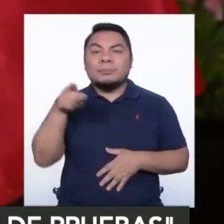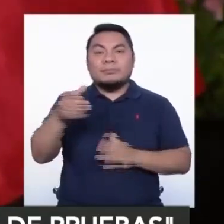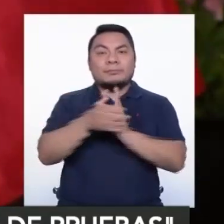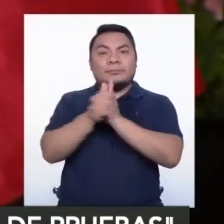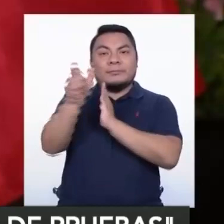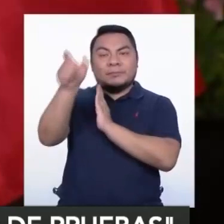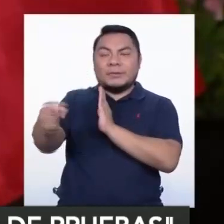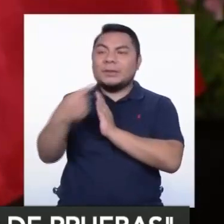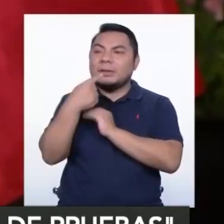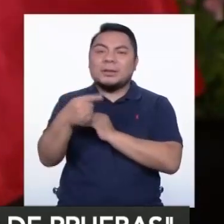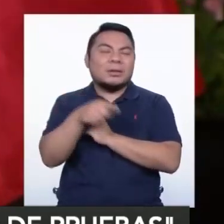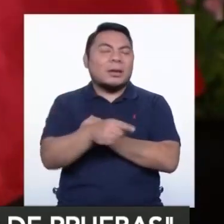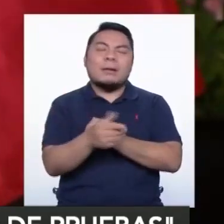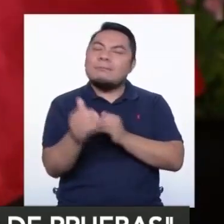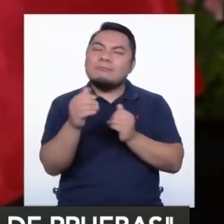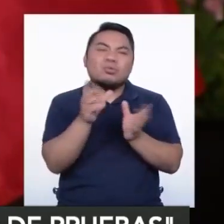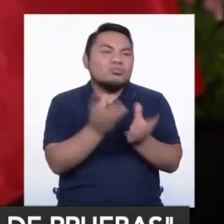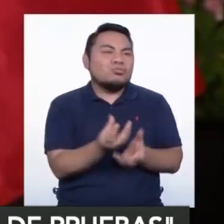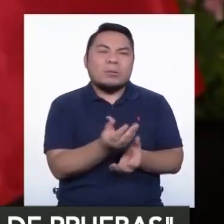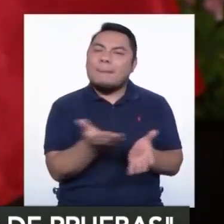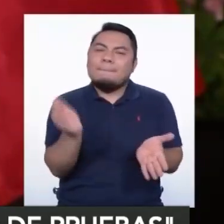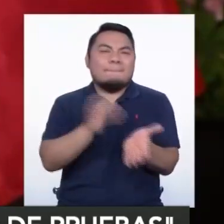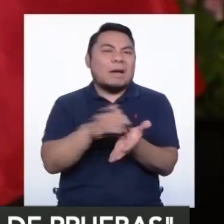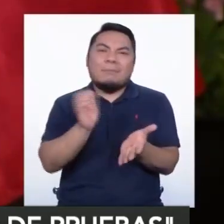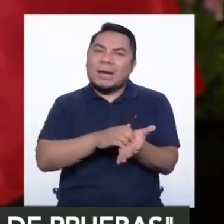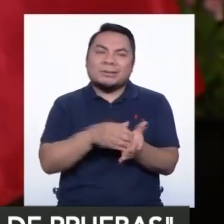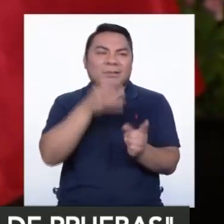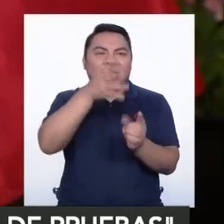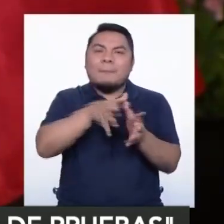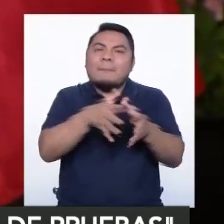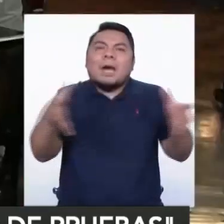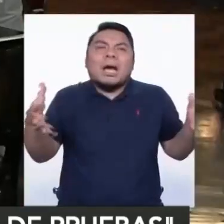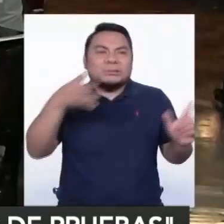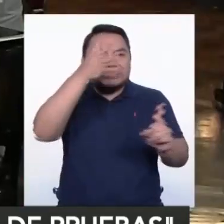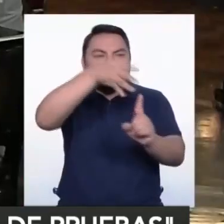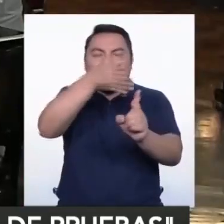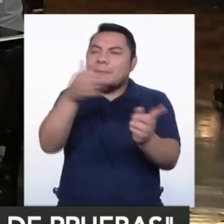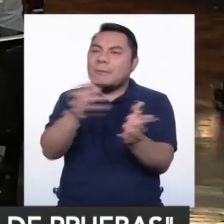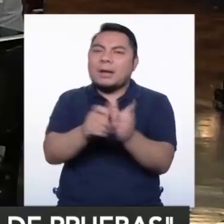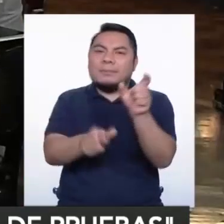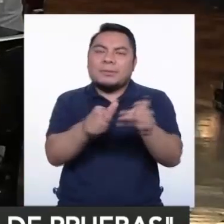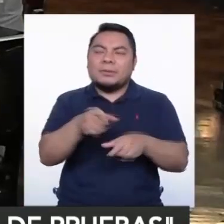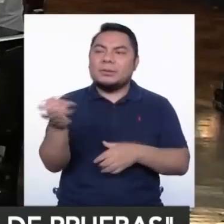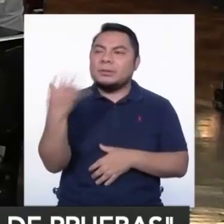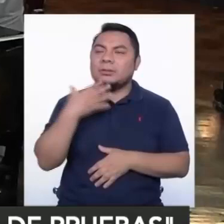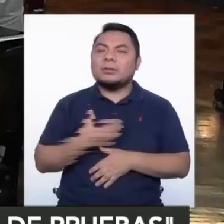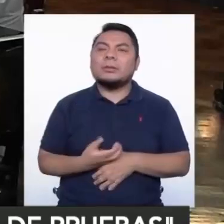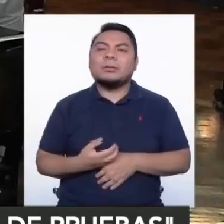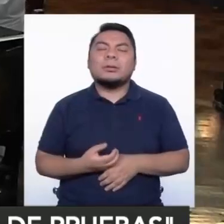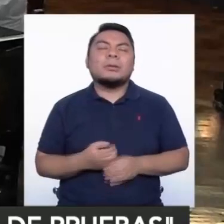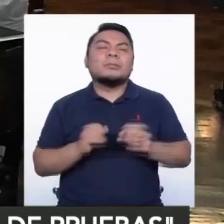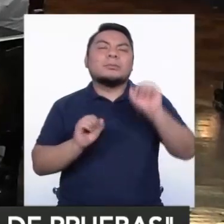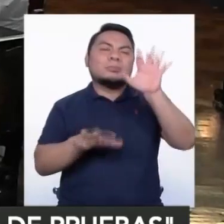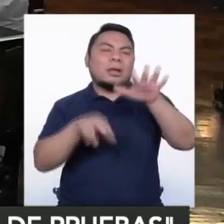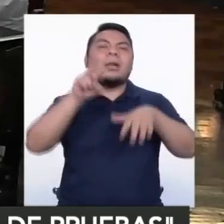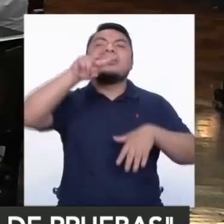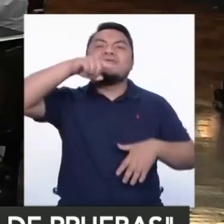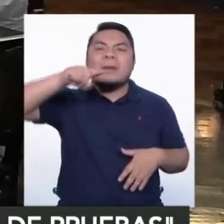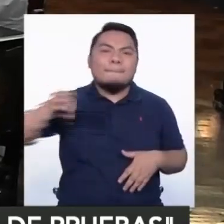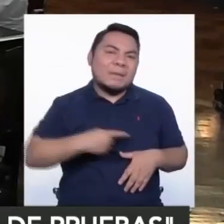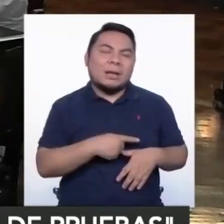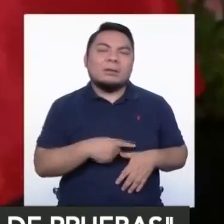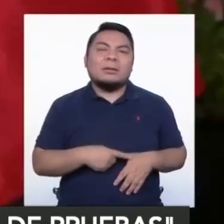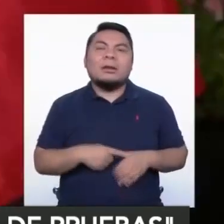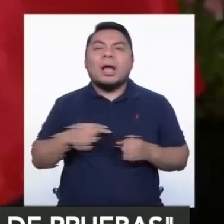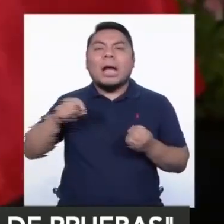muy pequeña. Hay que aumentar la muestra. ¿A cuánto? A 12.000 peruanos